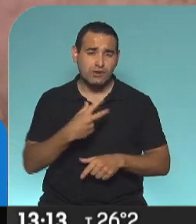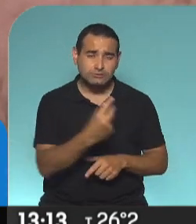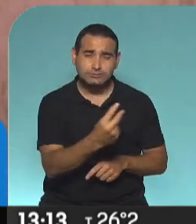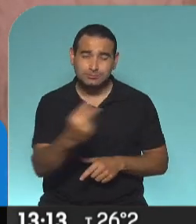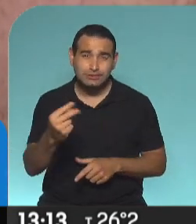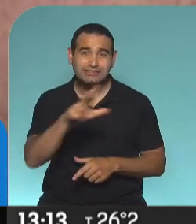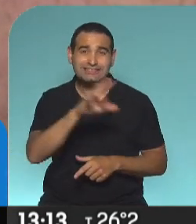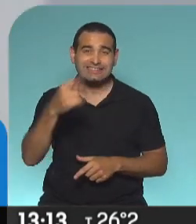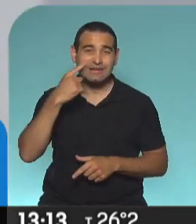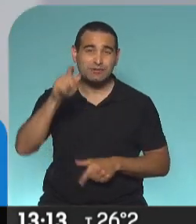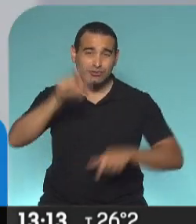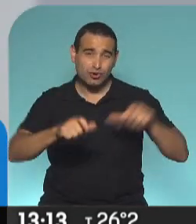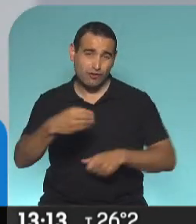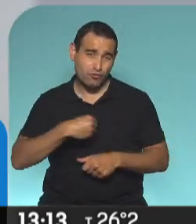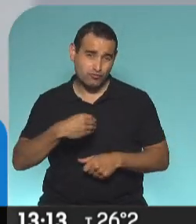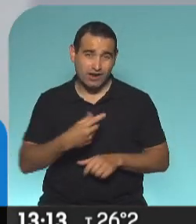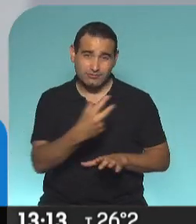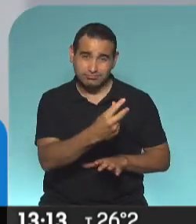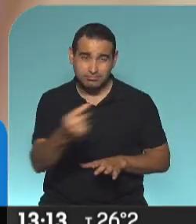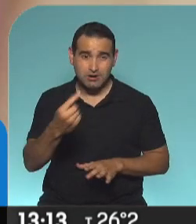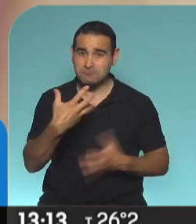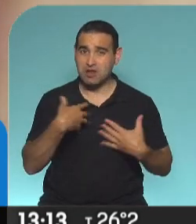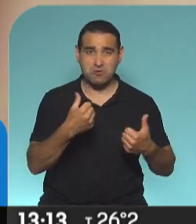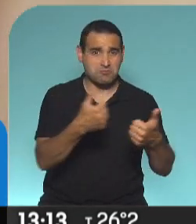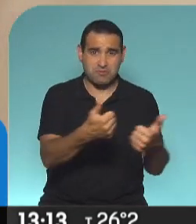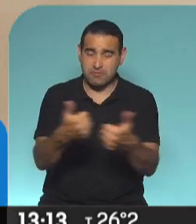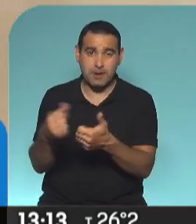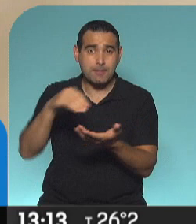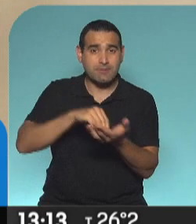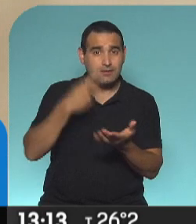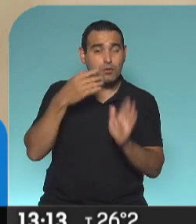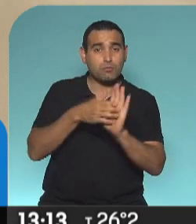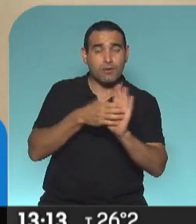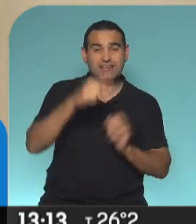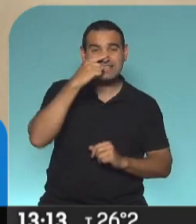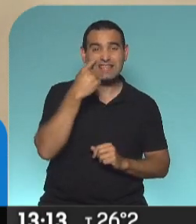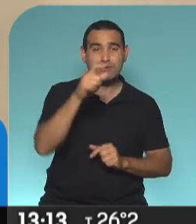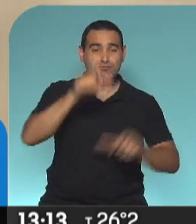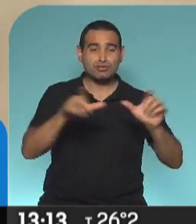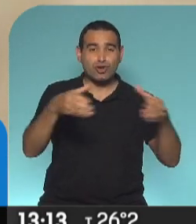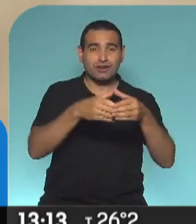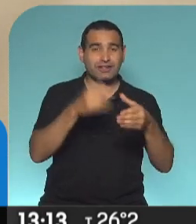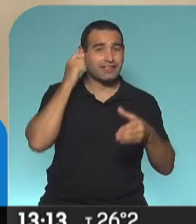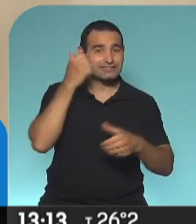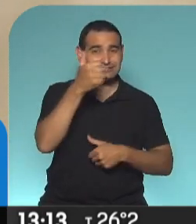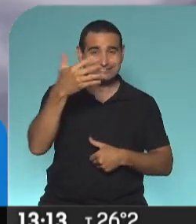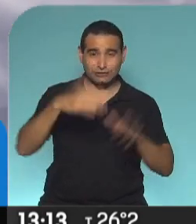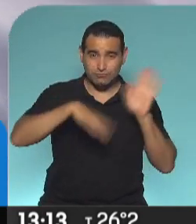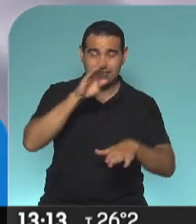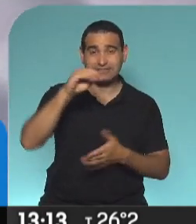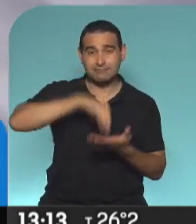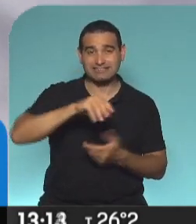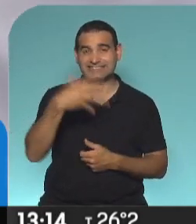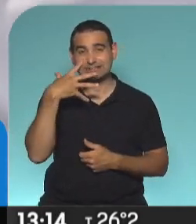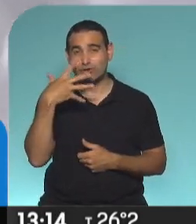30.000 voluntarios y que su ensayo incluye a 7000 personas mayores de 65 años y a otras